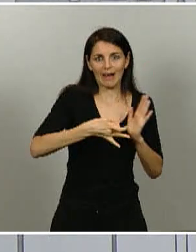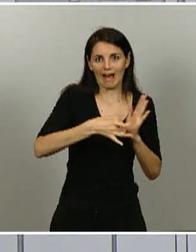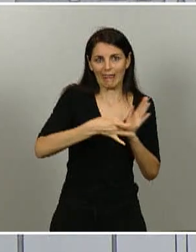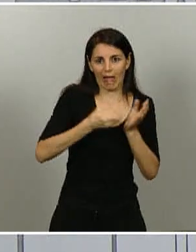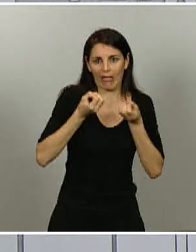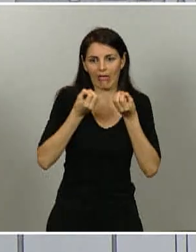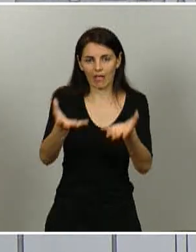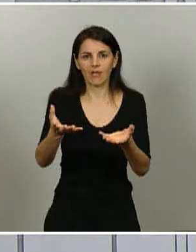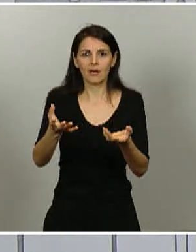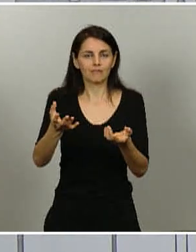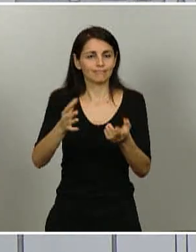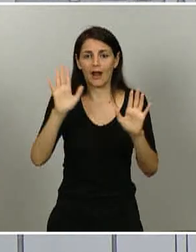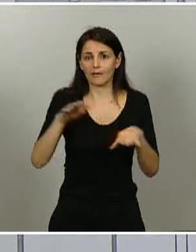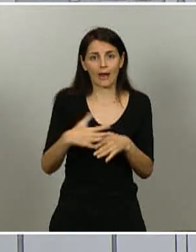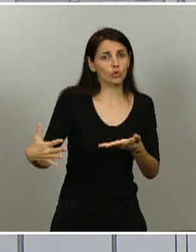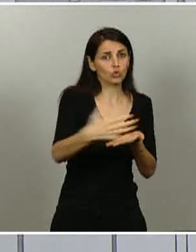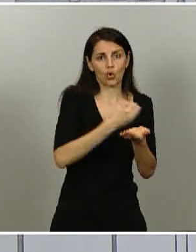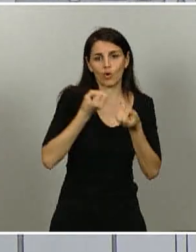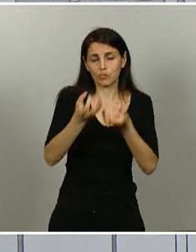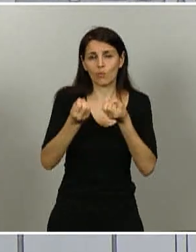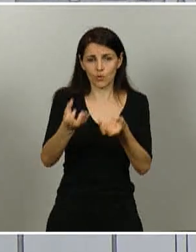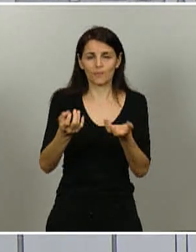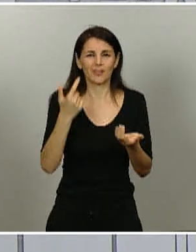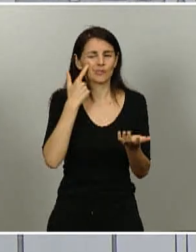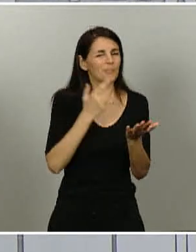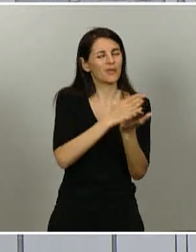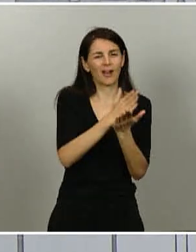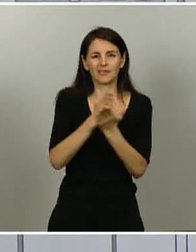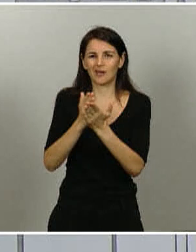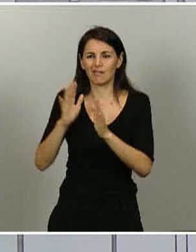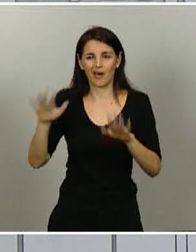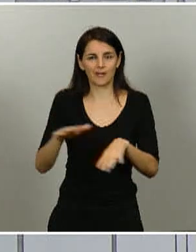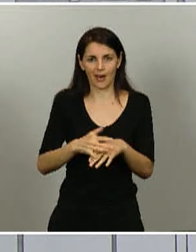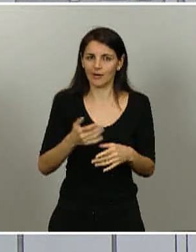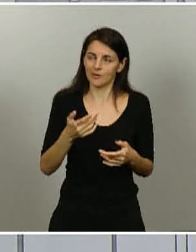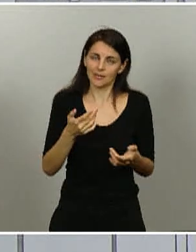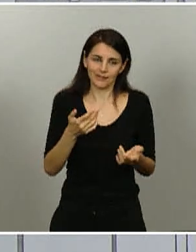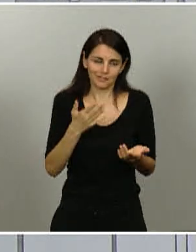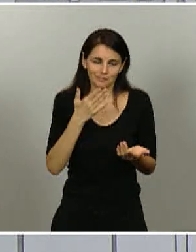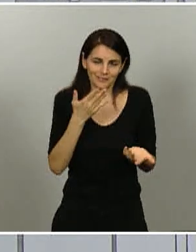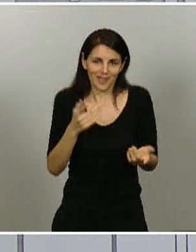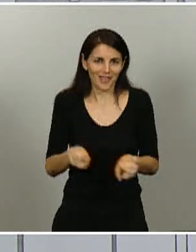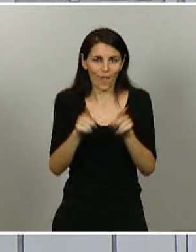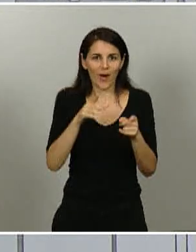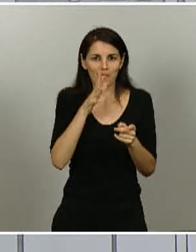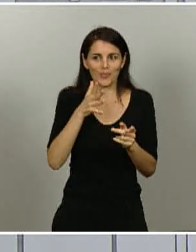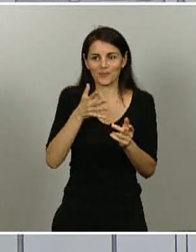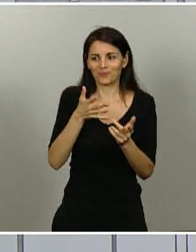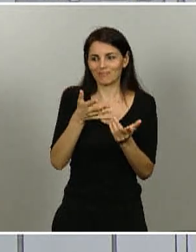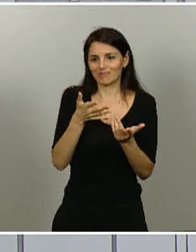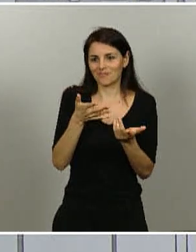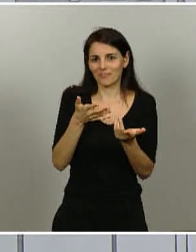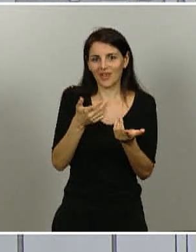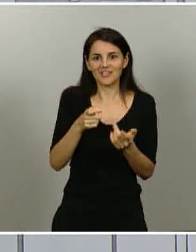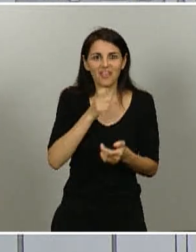las alternativas generaría situaciones difíciles de explicar, eso es cierto. En España hubo, como casi todos